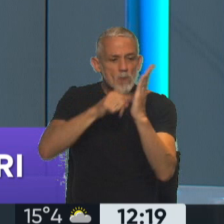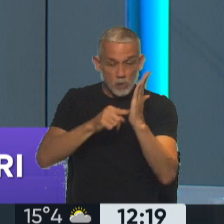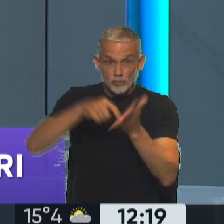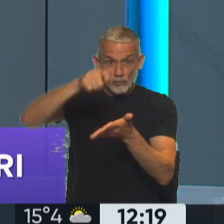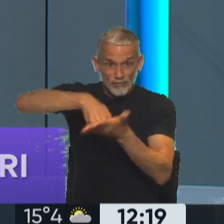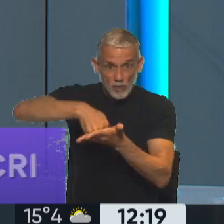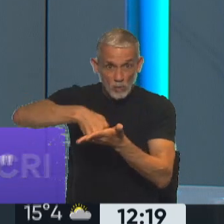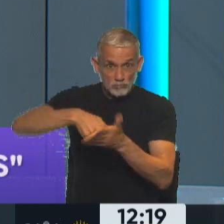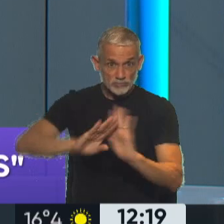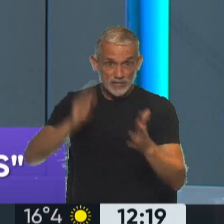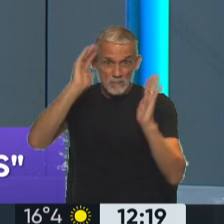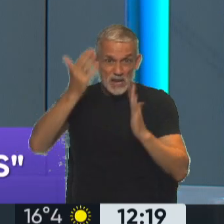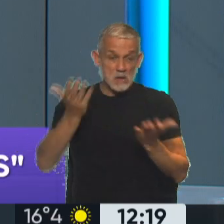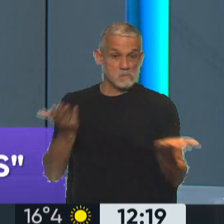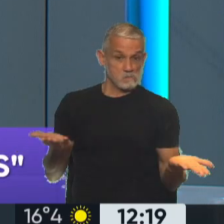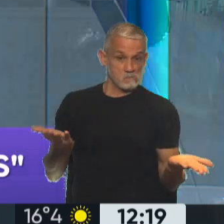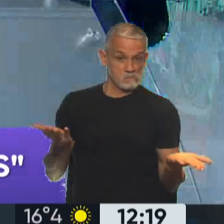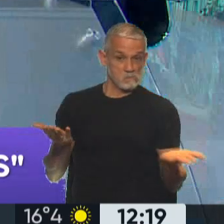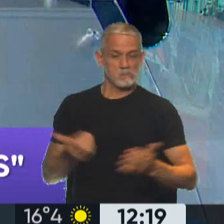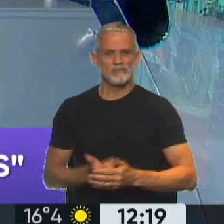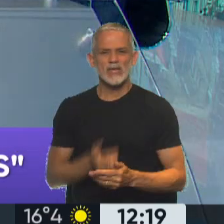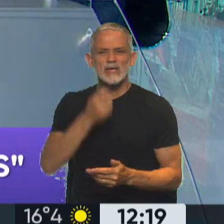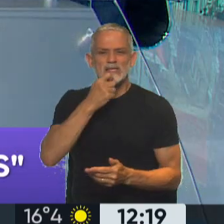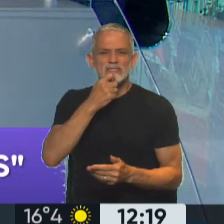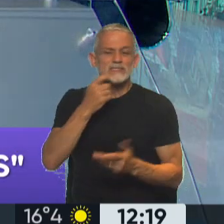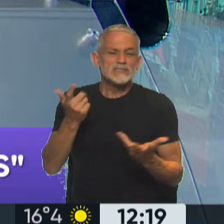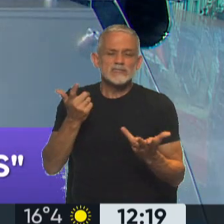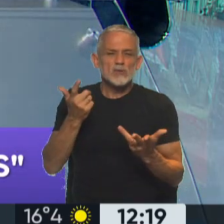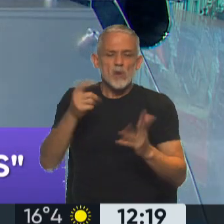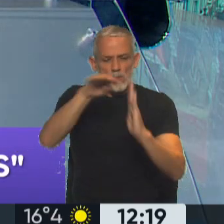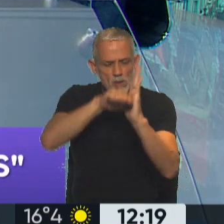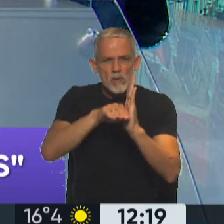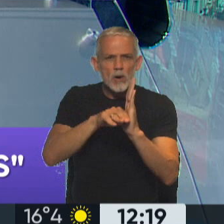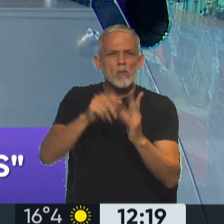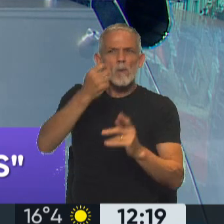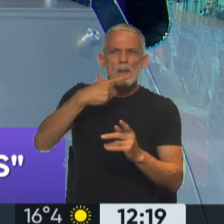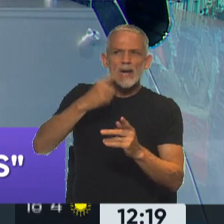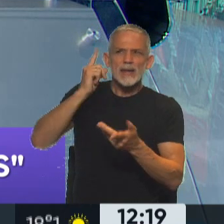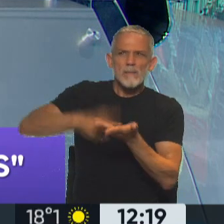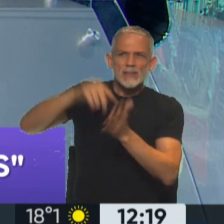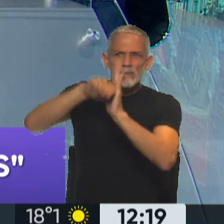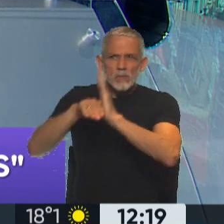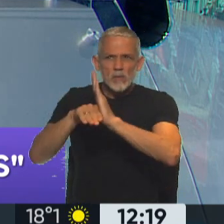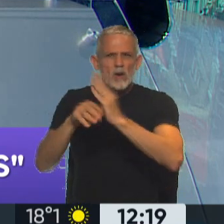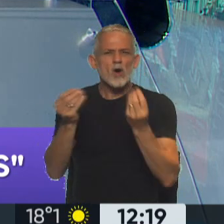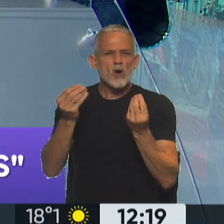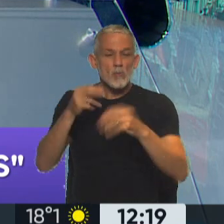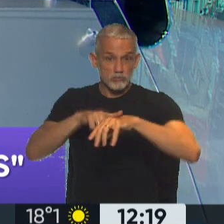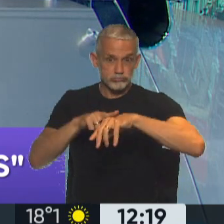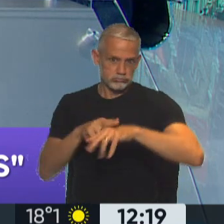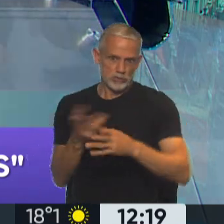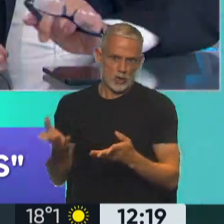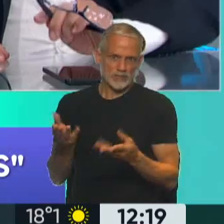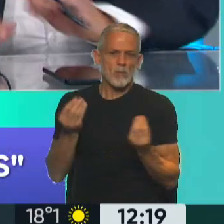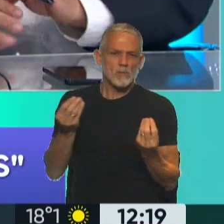firmó. Claro. O sea que evidentemente, si no lo definen como un condicionamiento, hay sugerencias fuertes